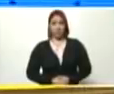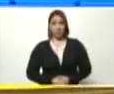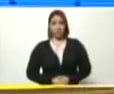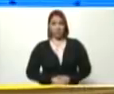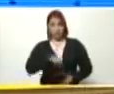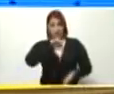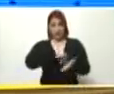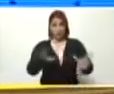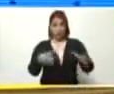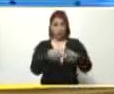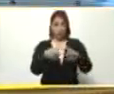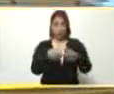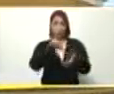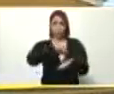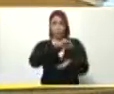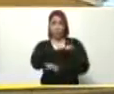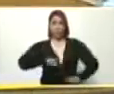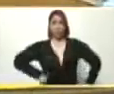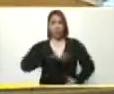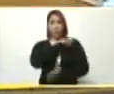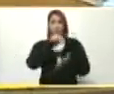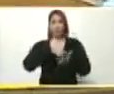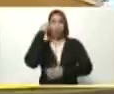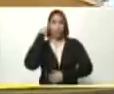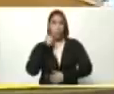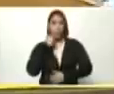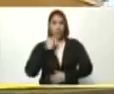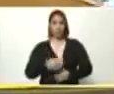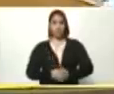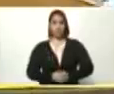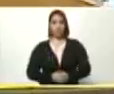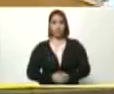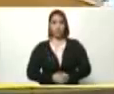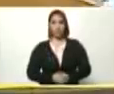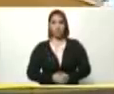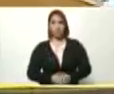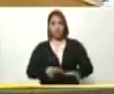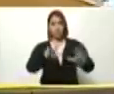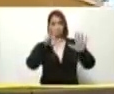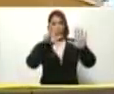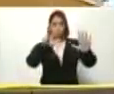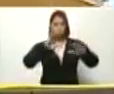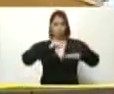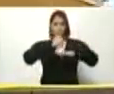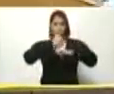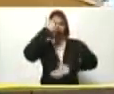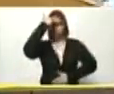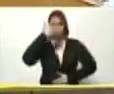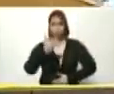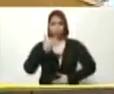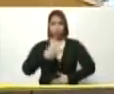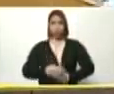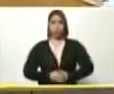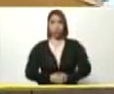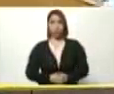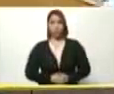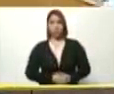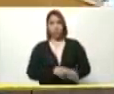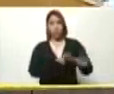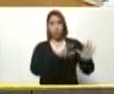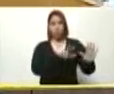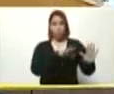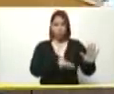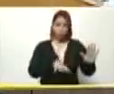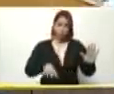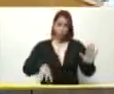central de la Fuerza Armada Nacional Bolivariana, los 8 comandantes de las 8